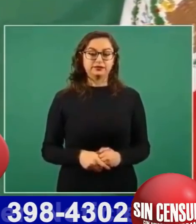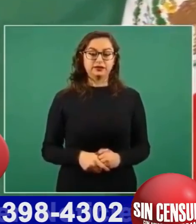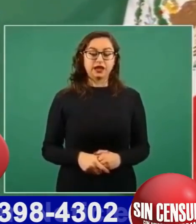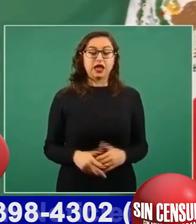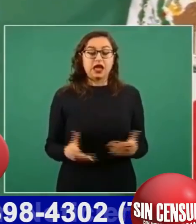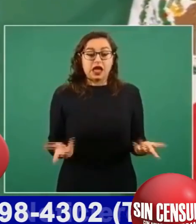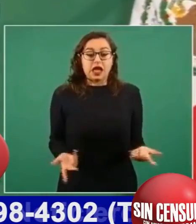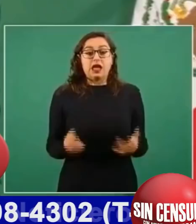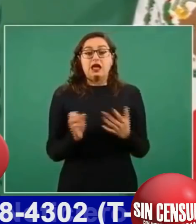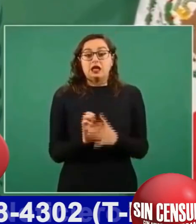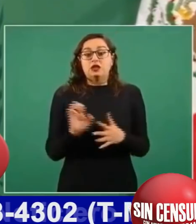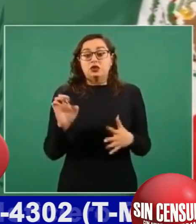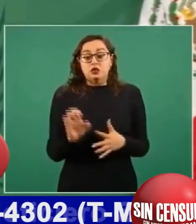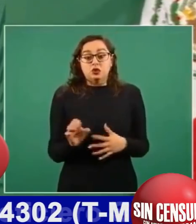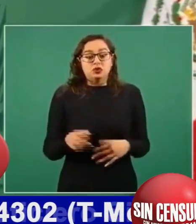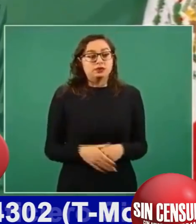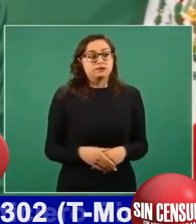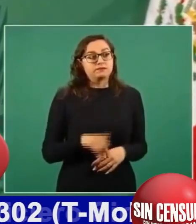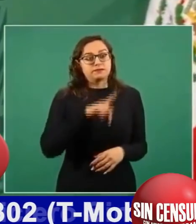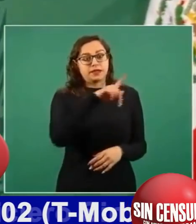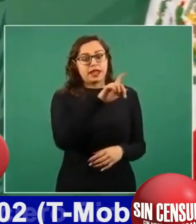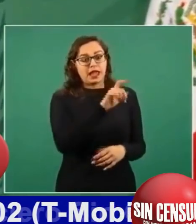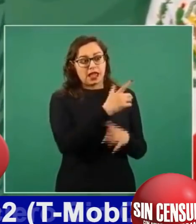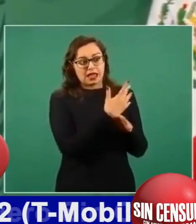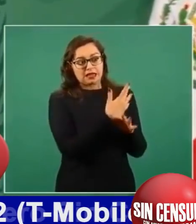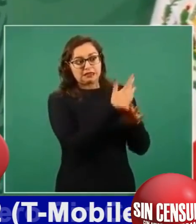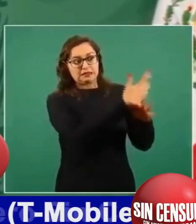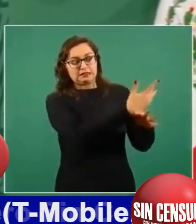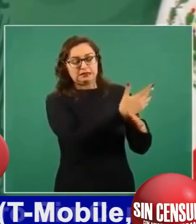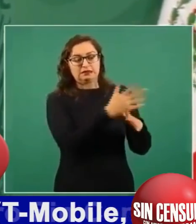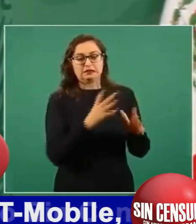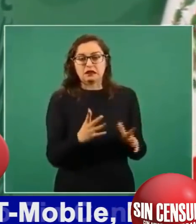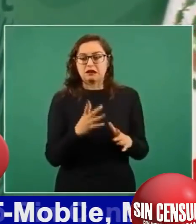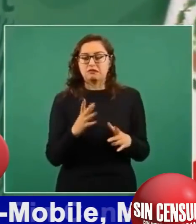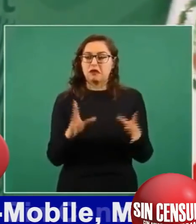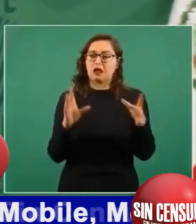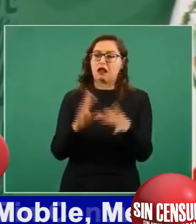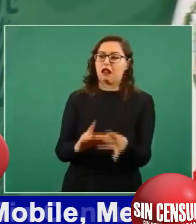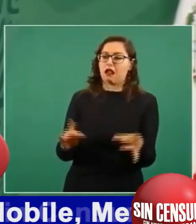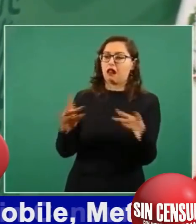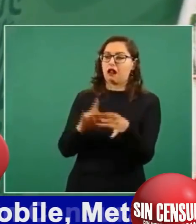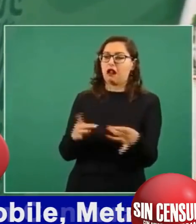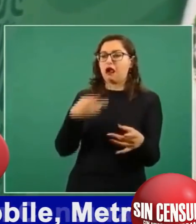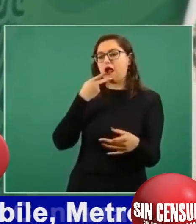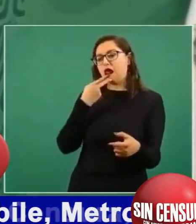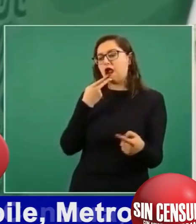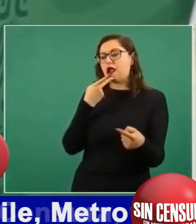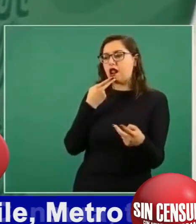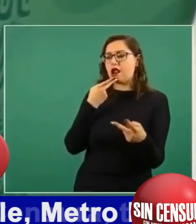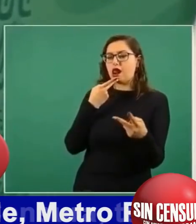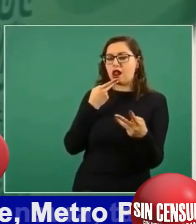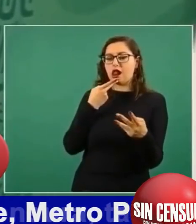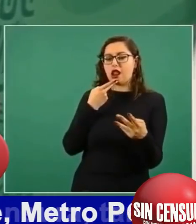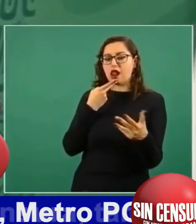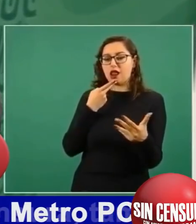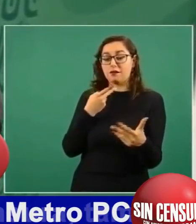Exagente, sin conocer el expediente, declaró, ¿sí?, a un programa de radio